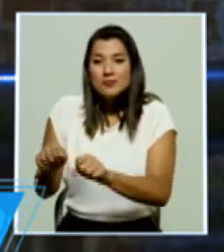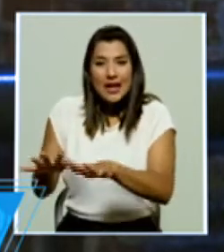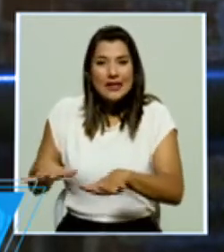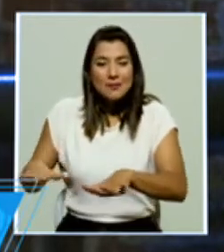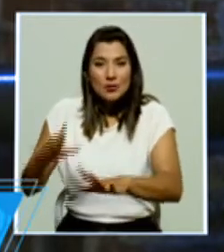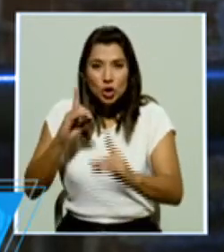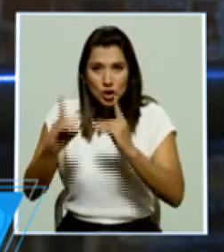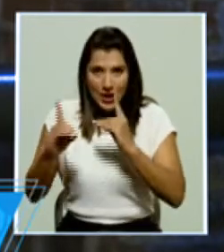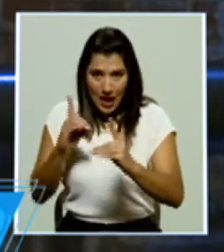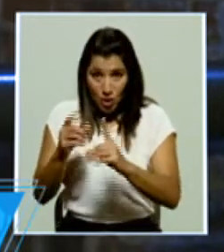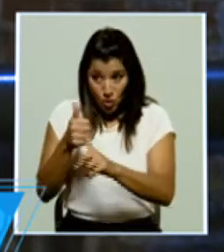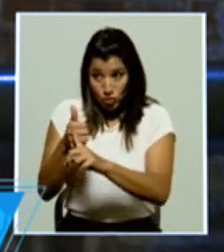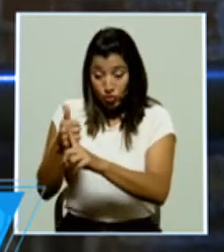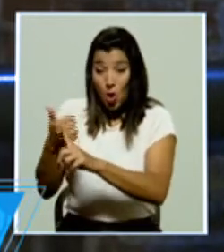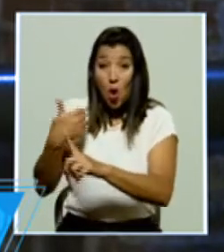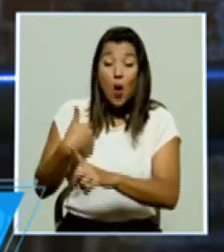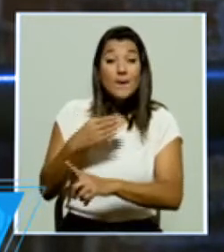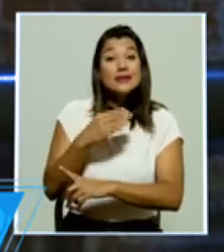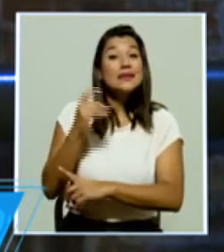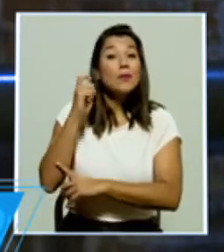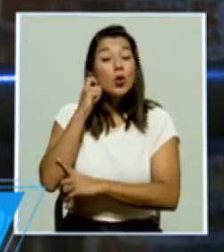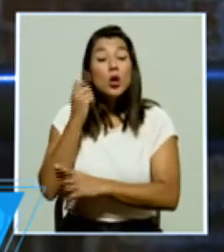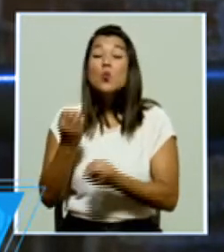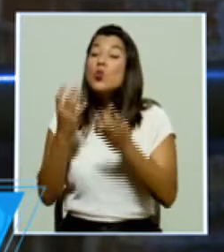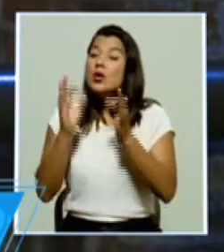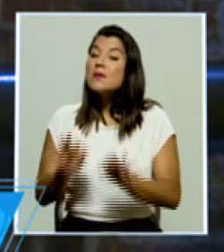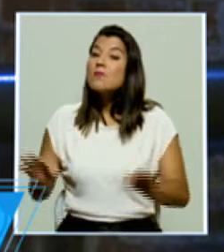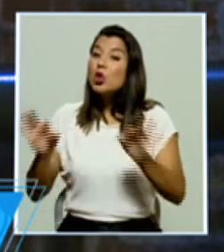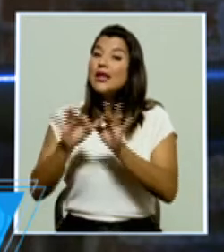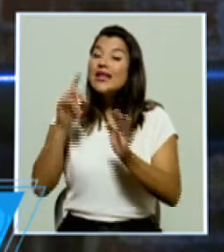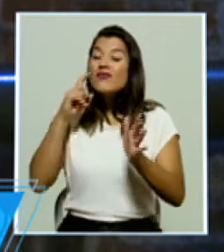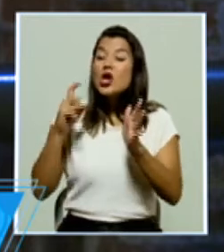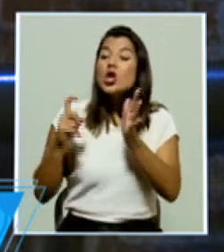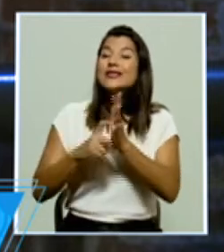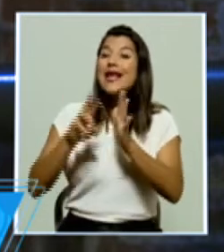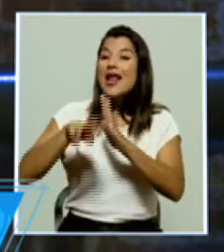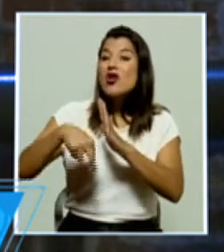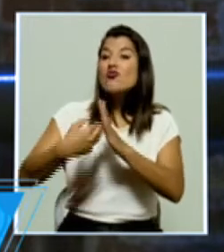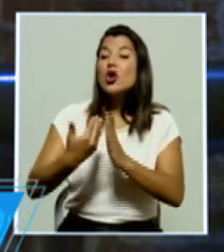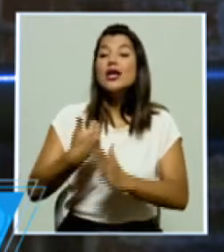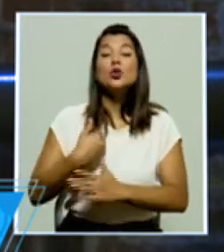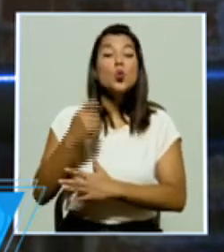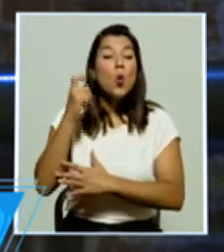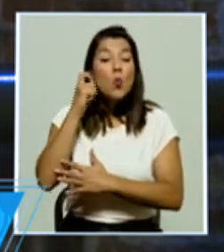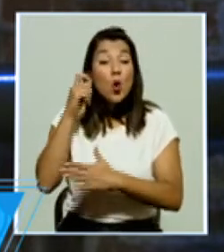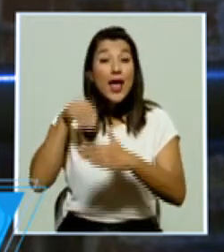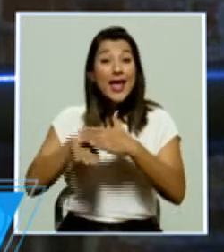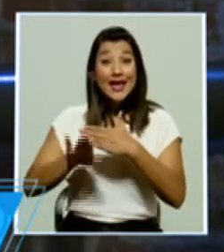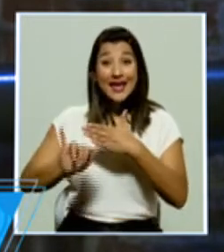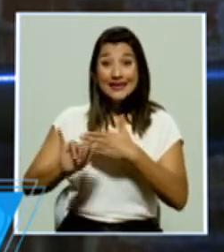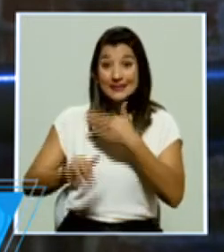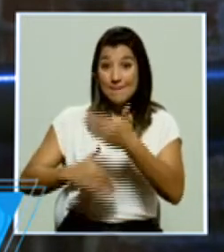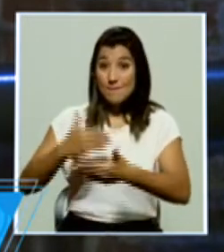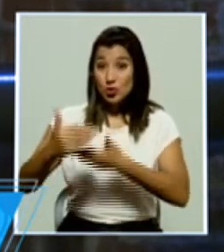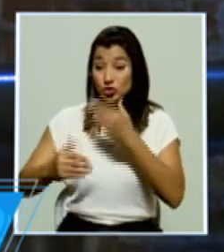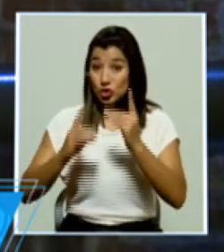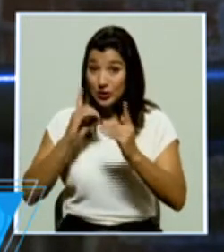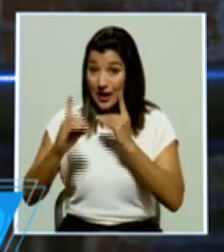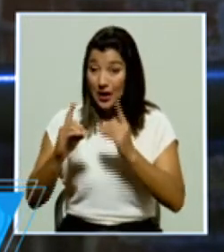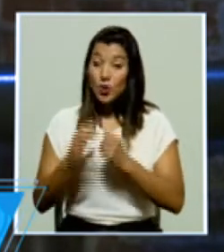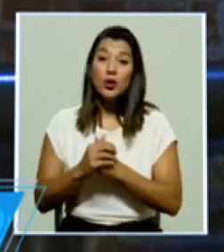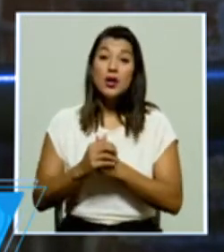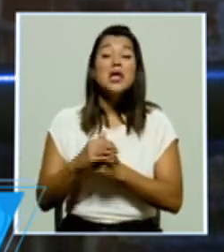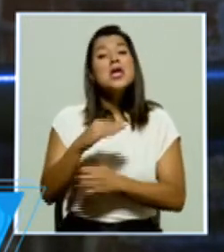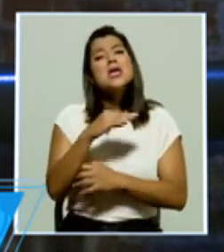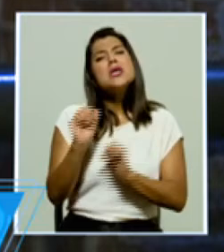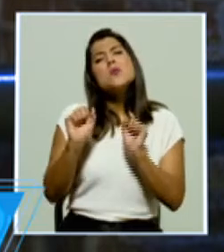ellas, porque también es muy importante rescatar el papel de las mujeres tan fundamental en esta mesa del diálogo. Y podríamos decir